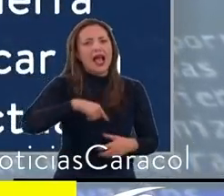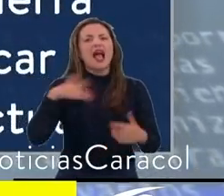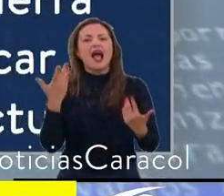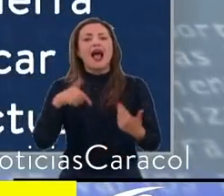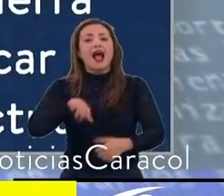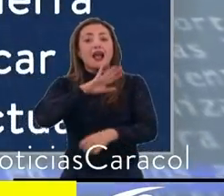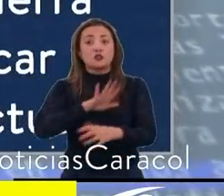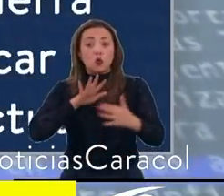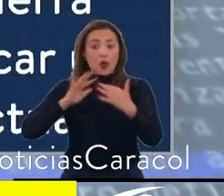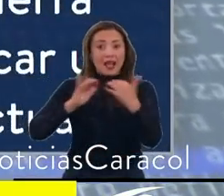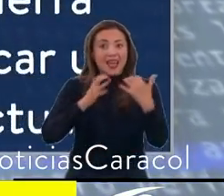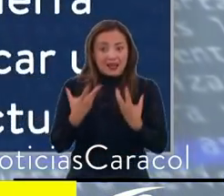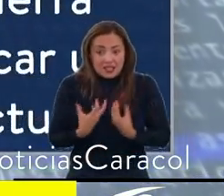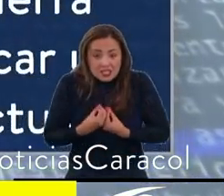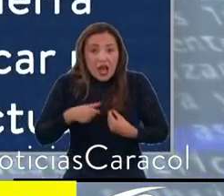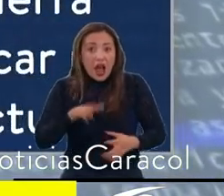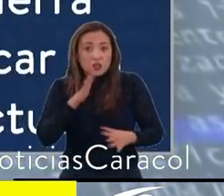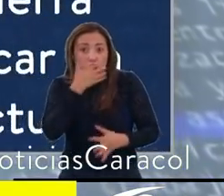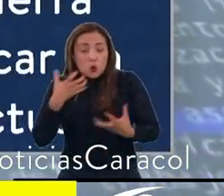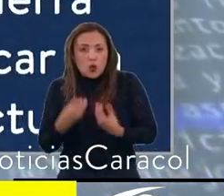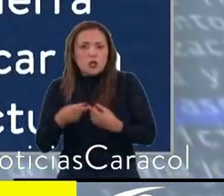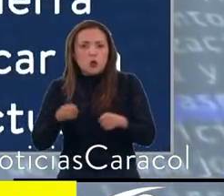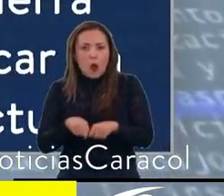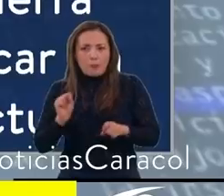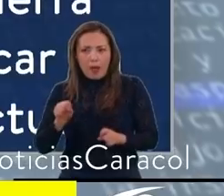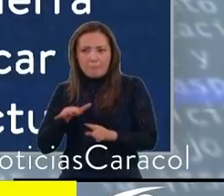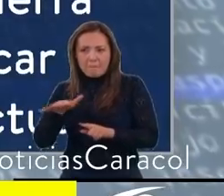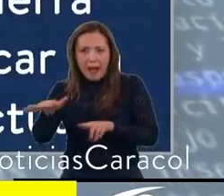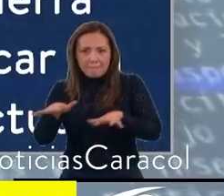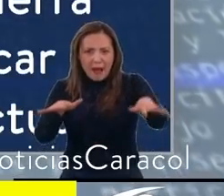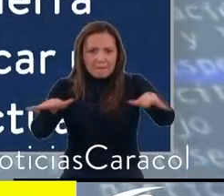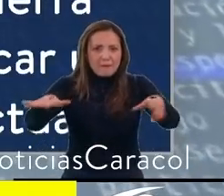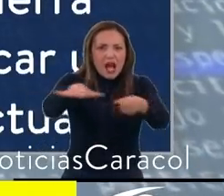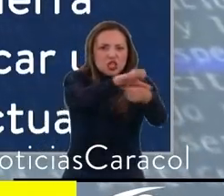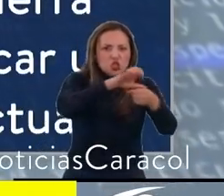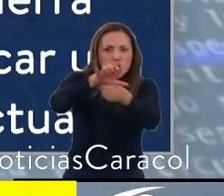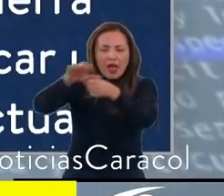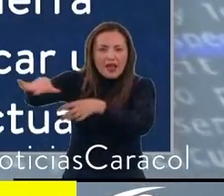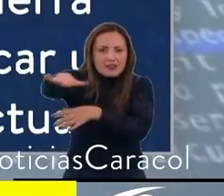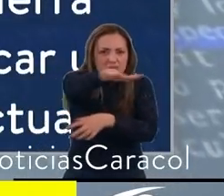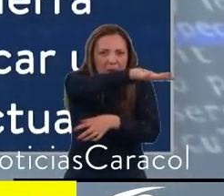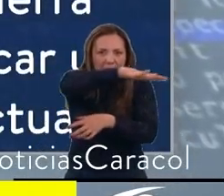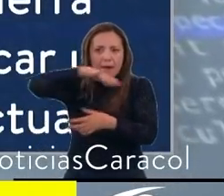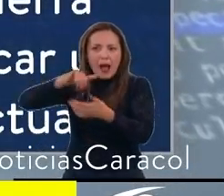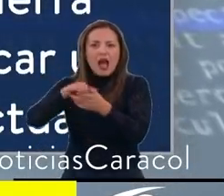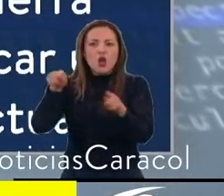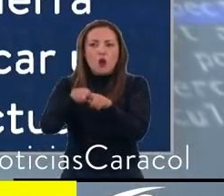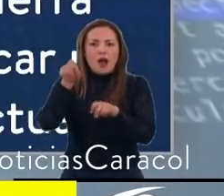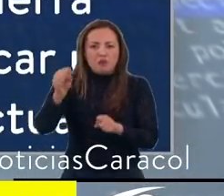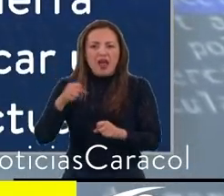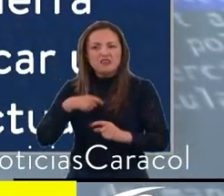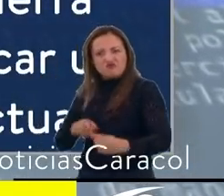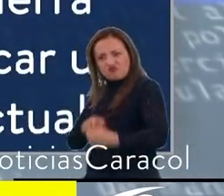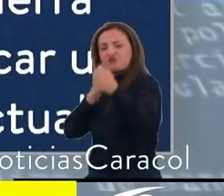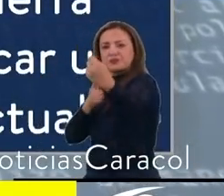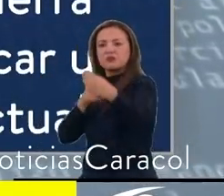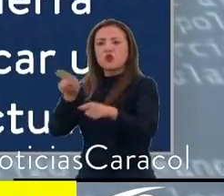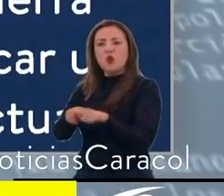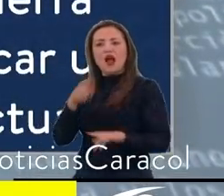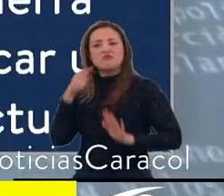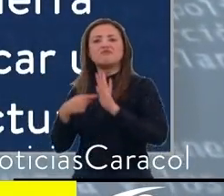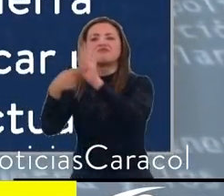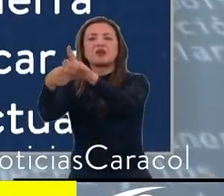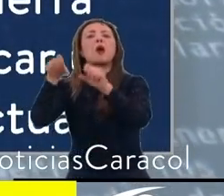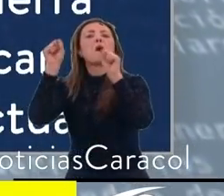a los escenarios urbanos sólo una insurgencia que le haga sentir al enemigo la guerra en su propia retaguardia podrá marcar un punto de